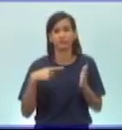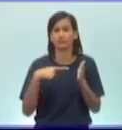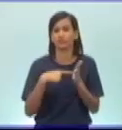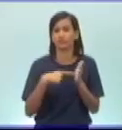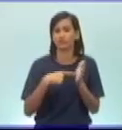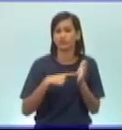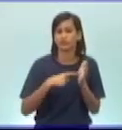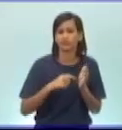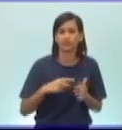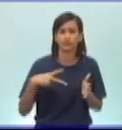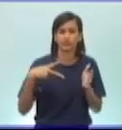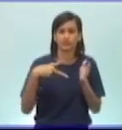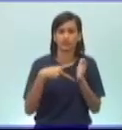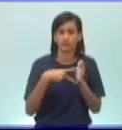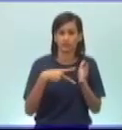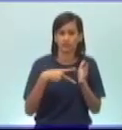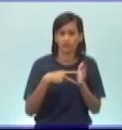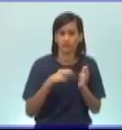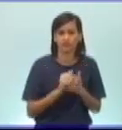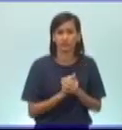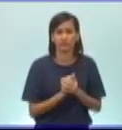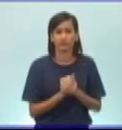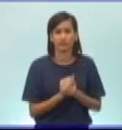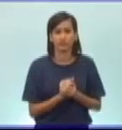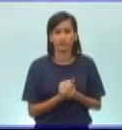multiplicar y dividir con